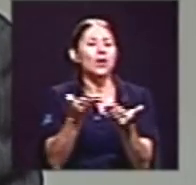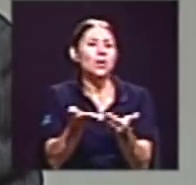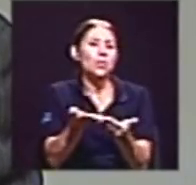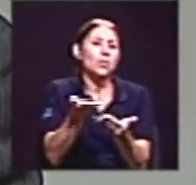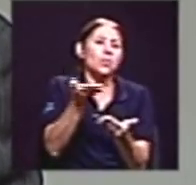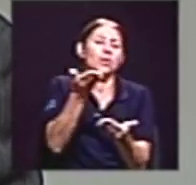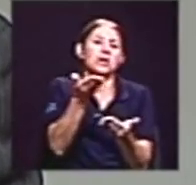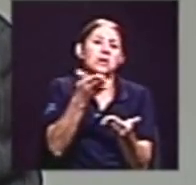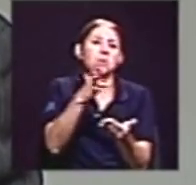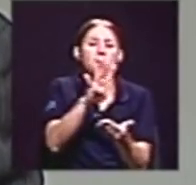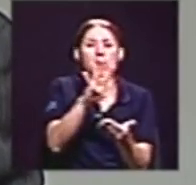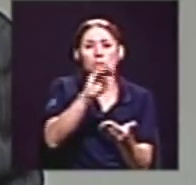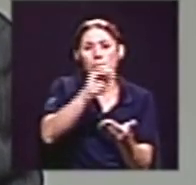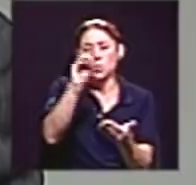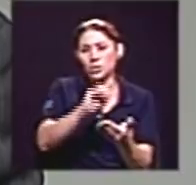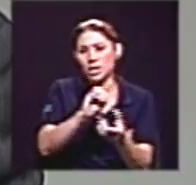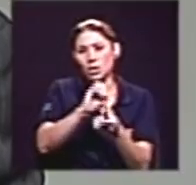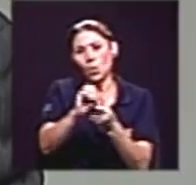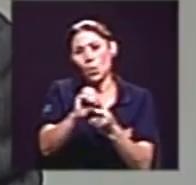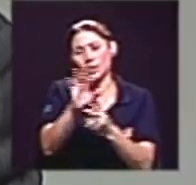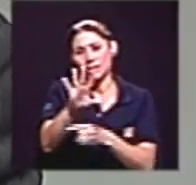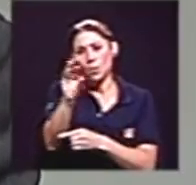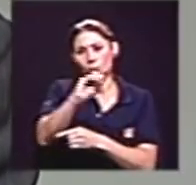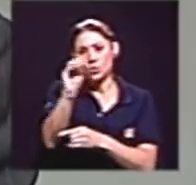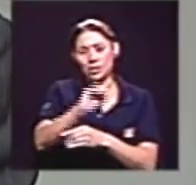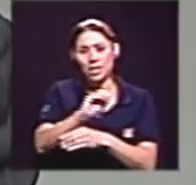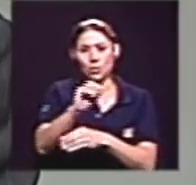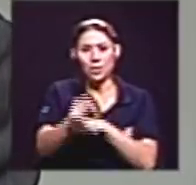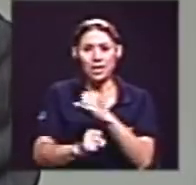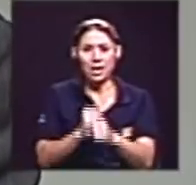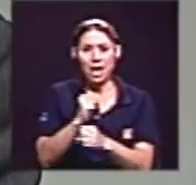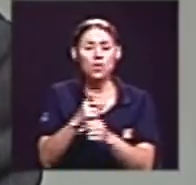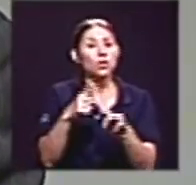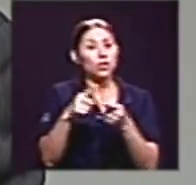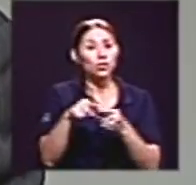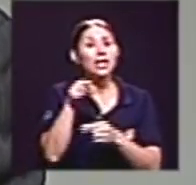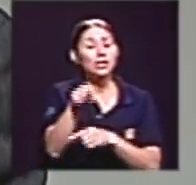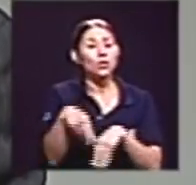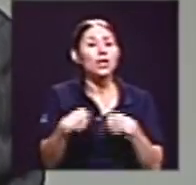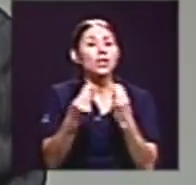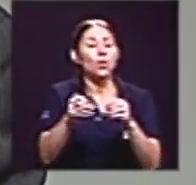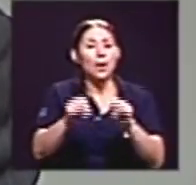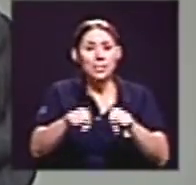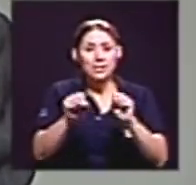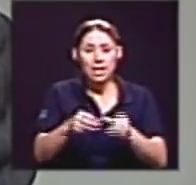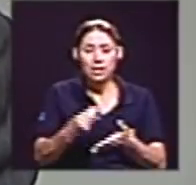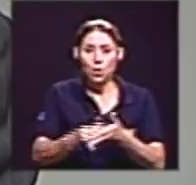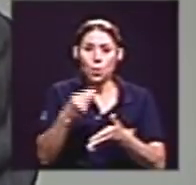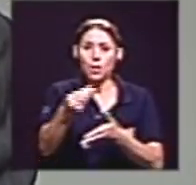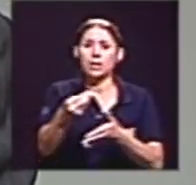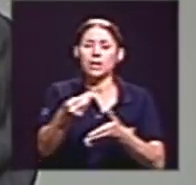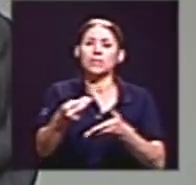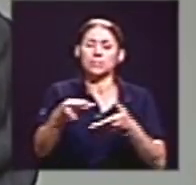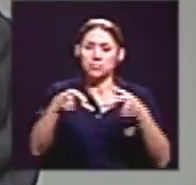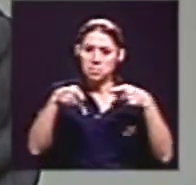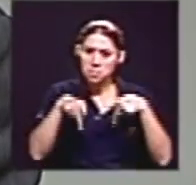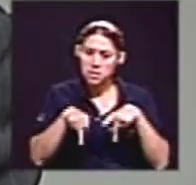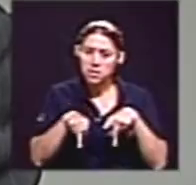del 5% en el año. Y eso le dio entonces capacidad de compra, eso permitió que se mantuviera cierto nivel de actividad en el